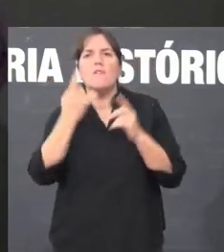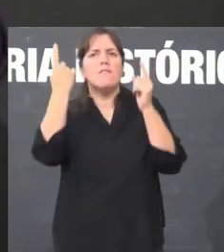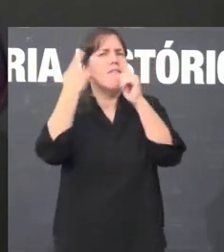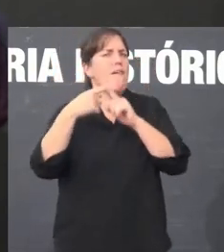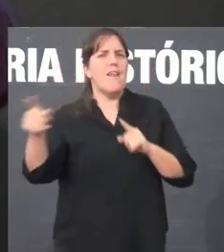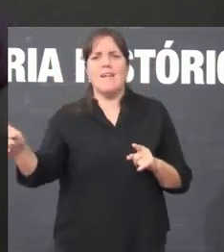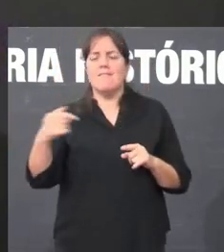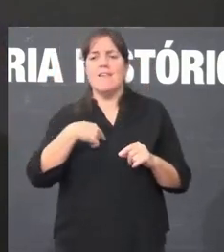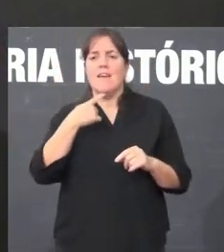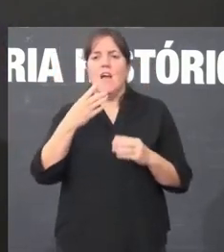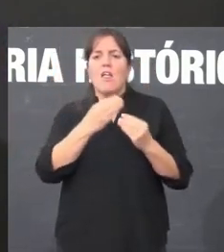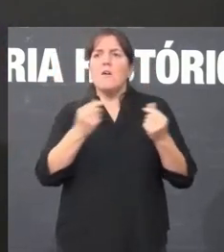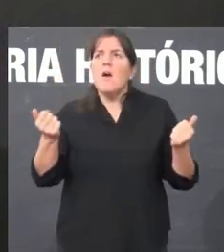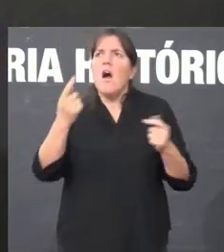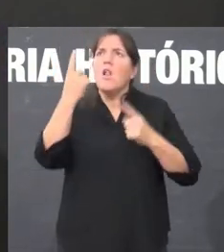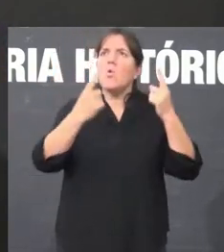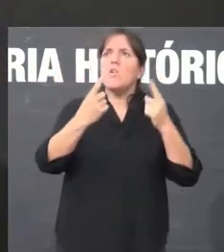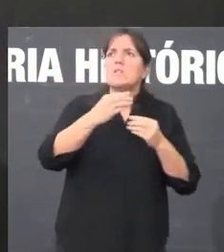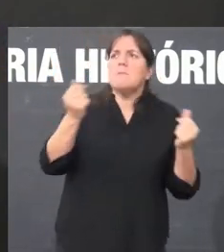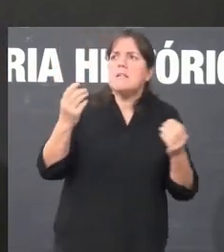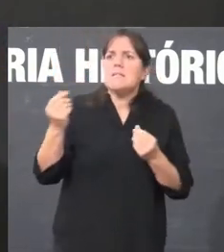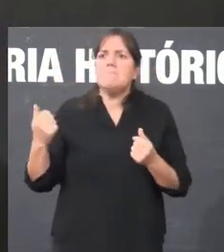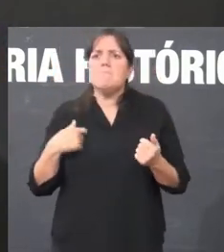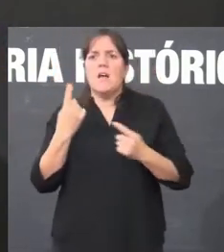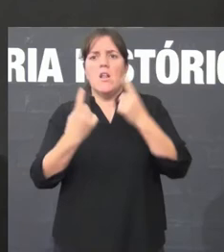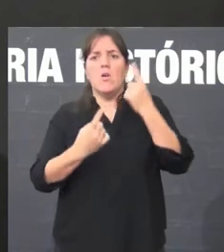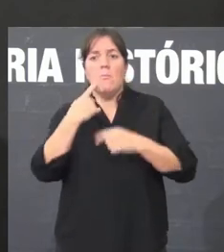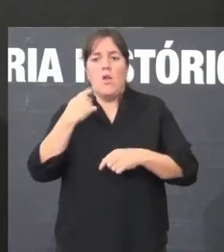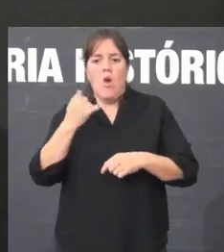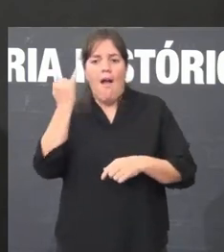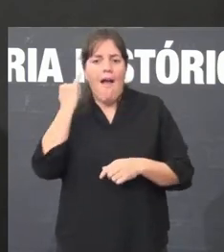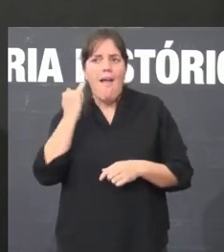que desaparecieron, unas antes, otras después, pero que están ahí, un fondo de derecho.